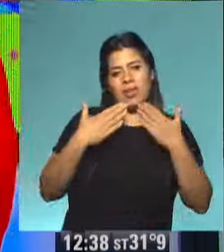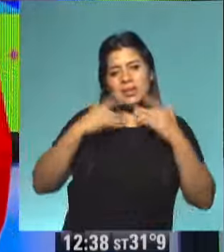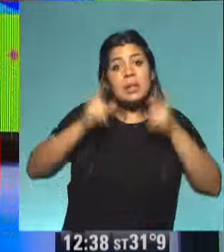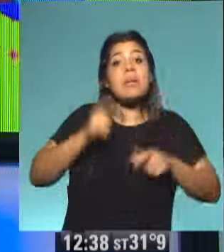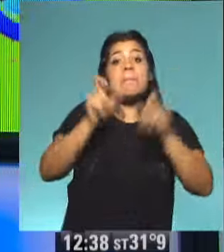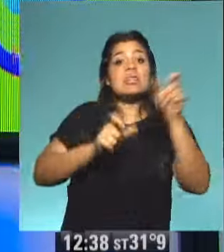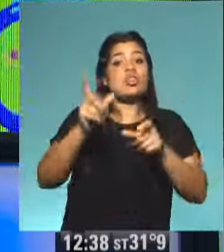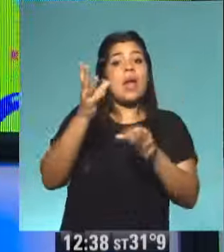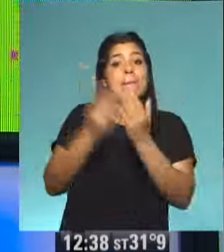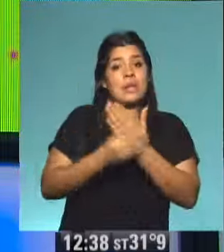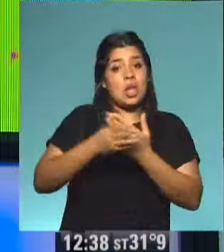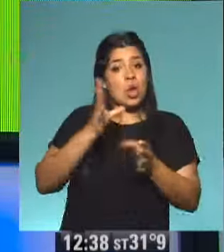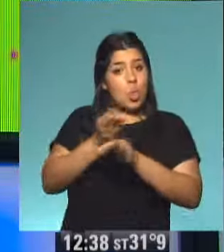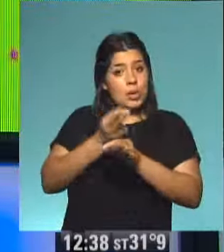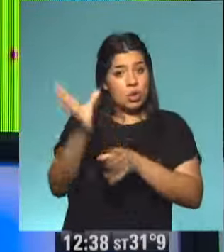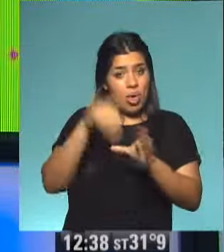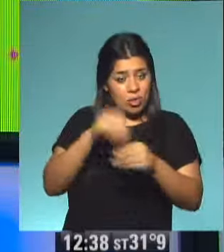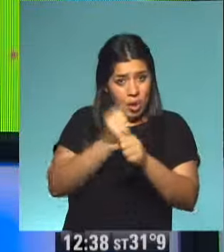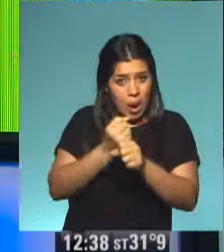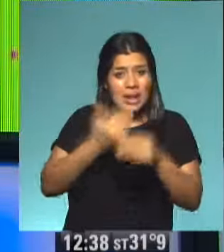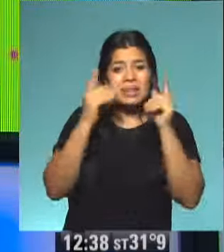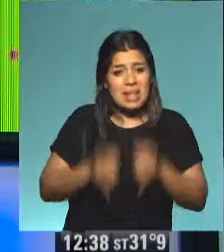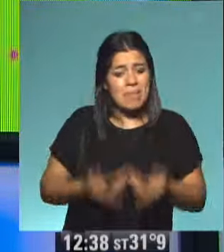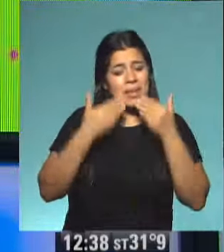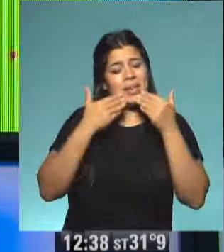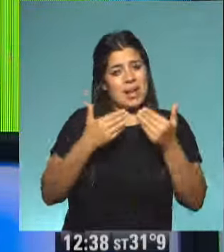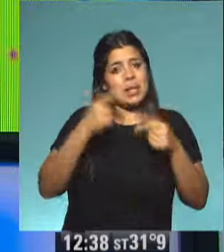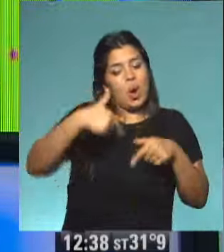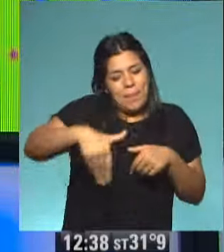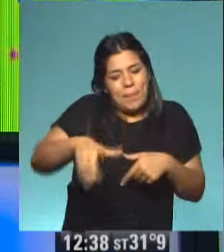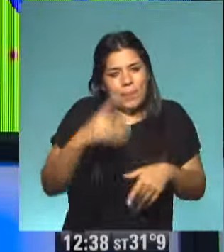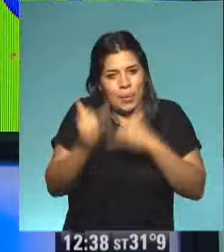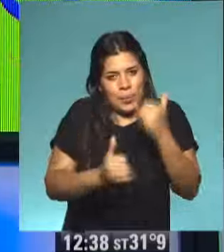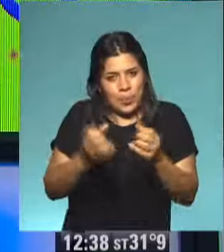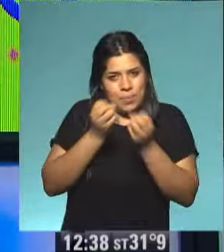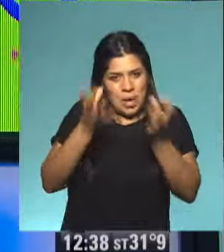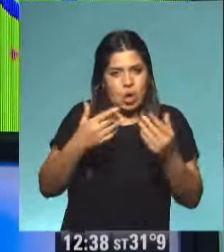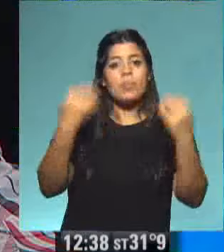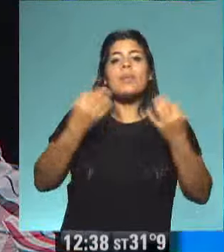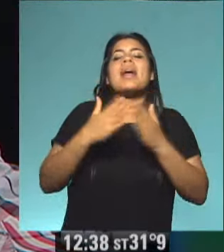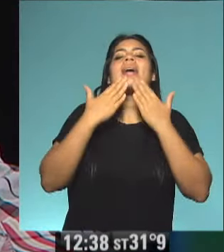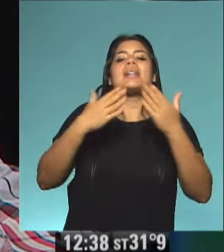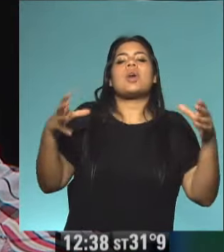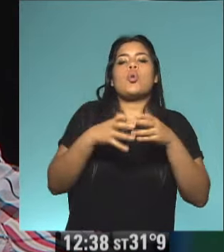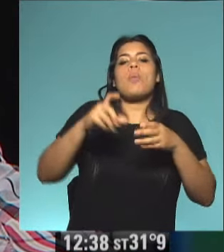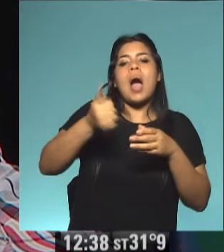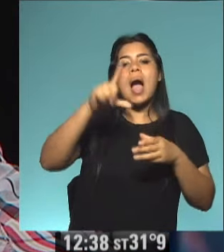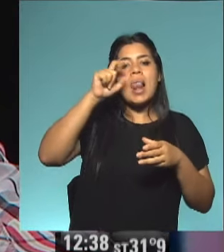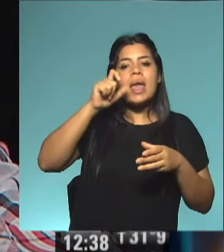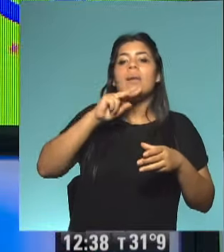Educación, sí, que ahora vamos a hablar después un poquito más específicamente. Pero muchas gracias a todo el equipo de Ale Cotín y a nuestra Lucía